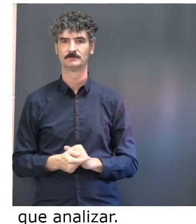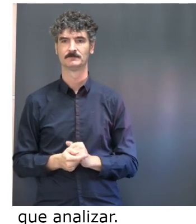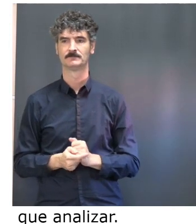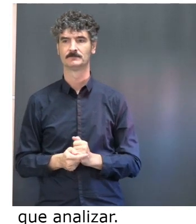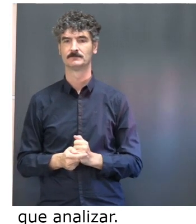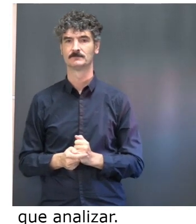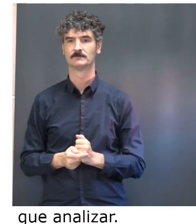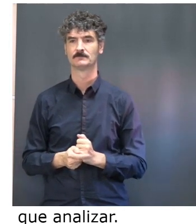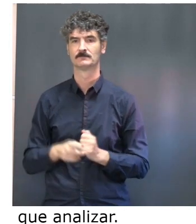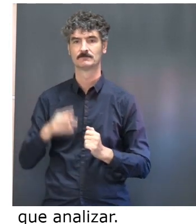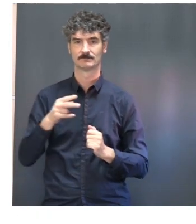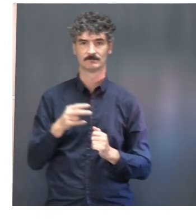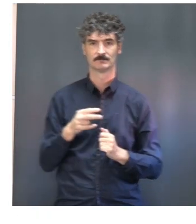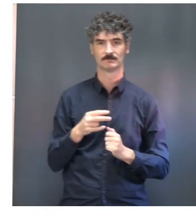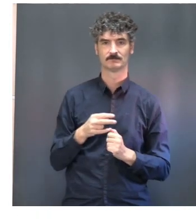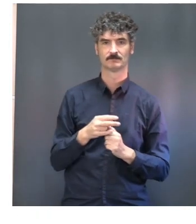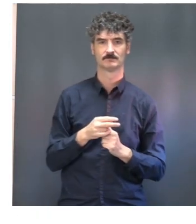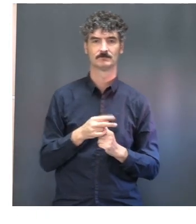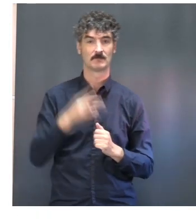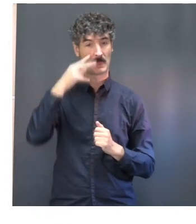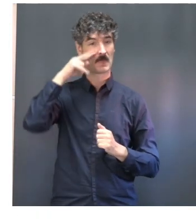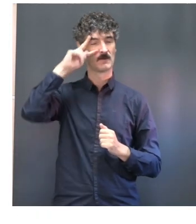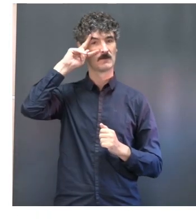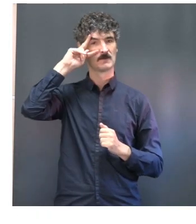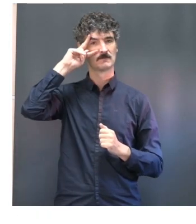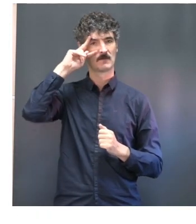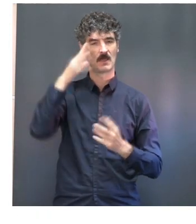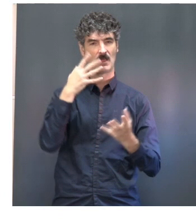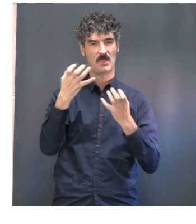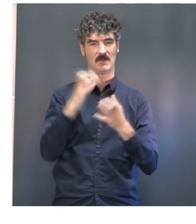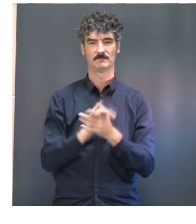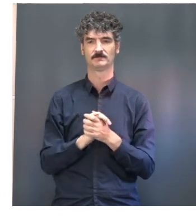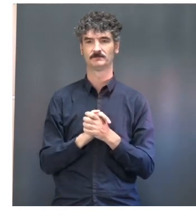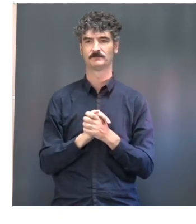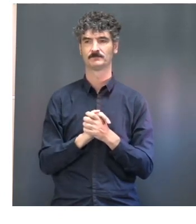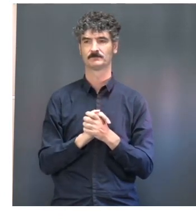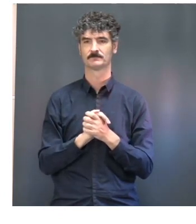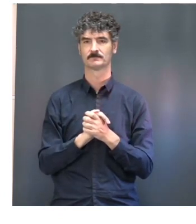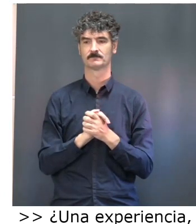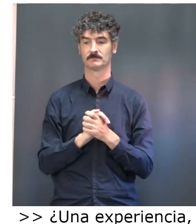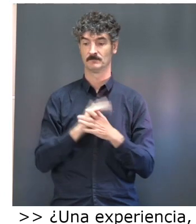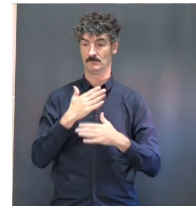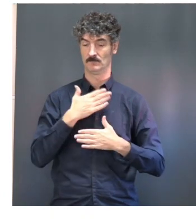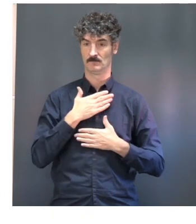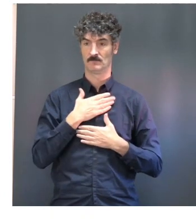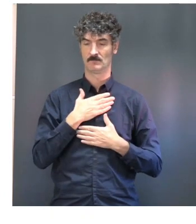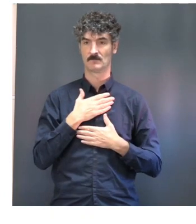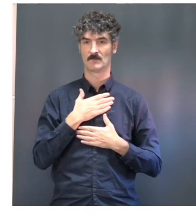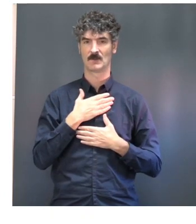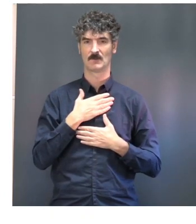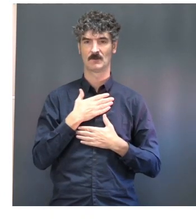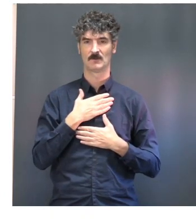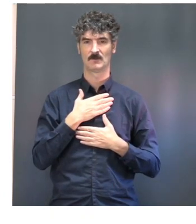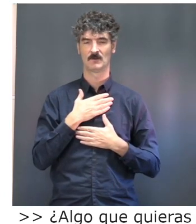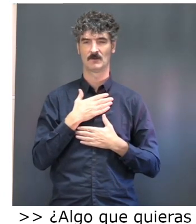Más que una experiencia, una buena práctica, algo que quieras destacar. Algo que quiera decir. Además, claro, bueno, tú tienes de